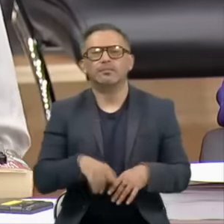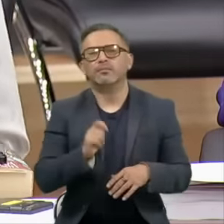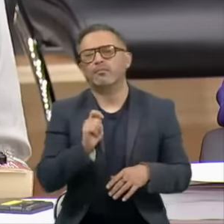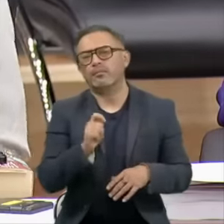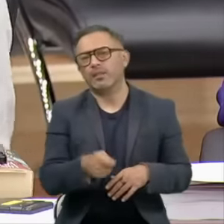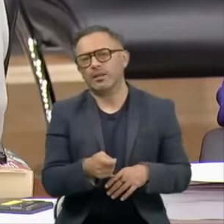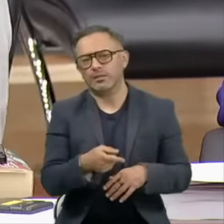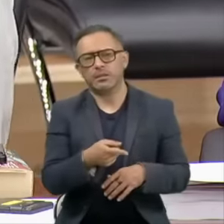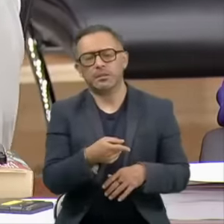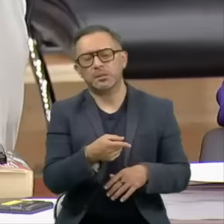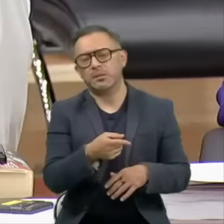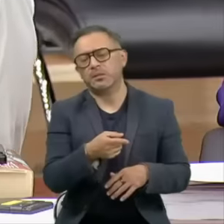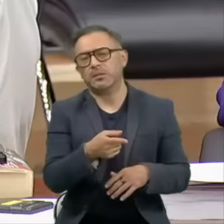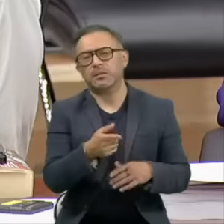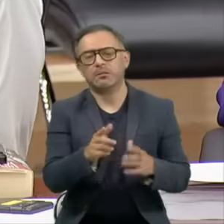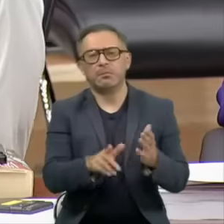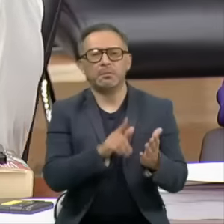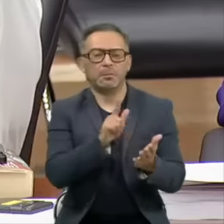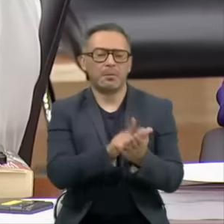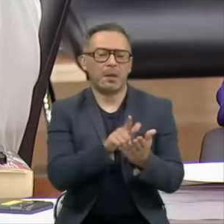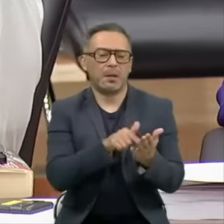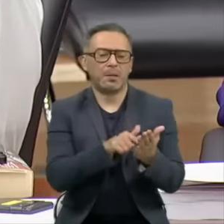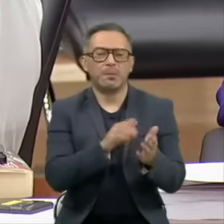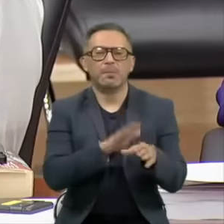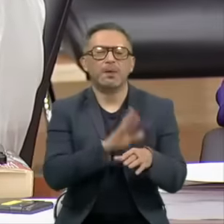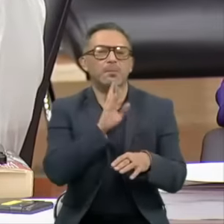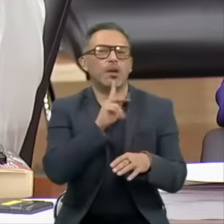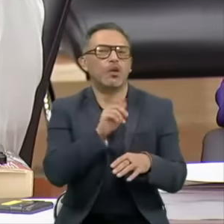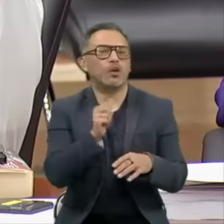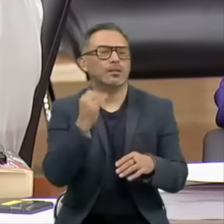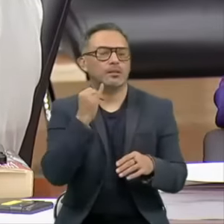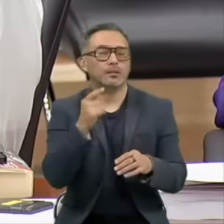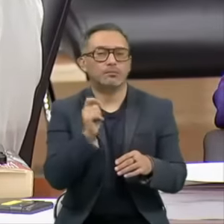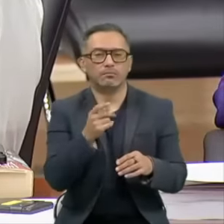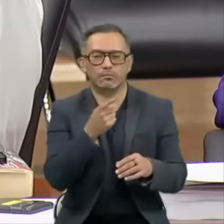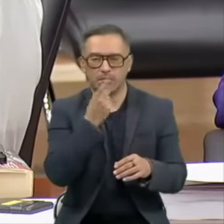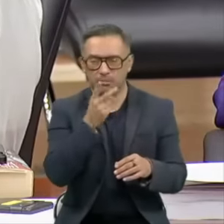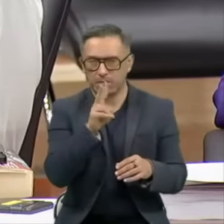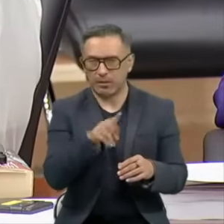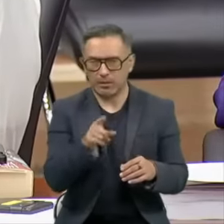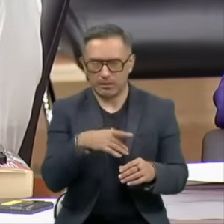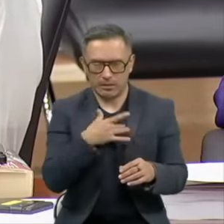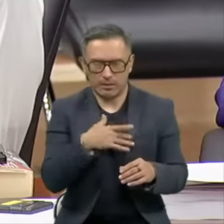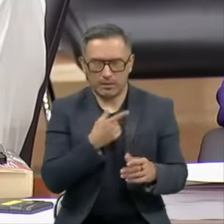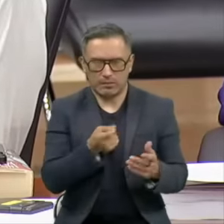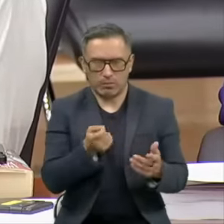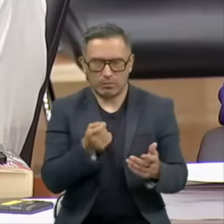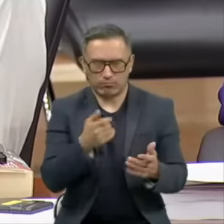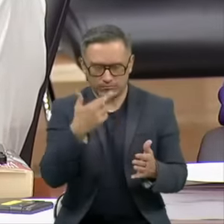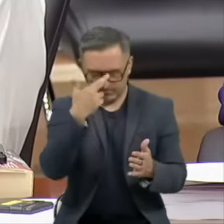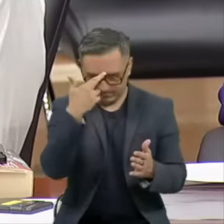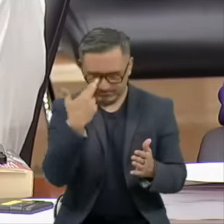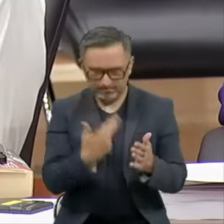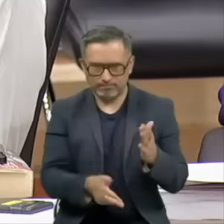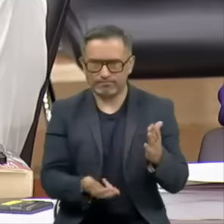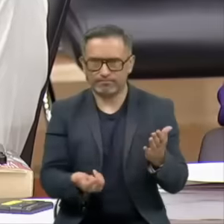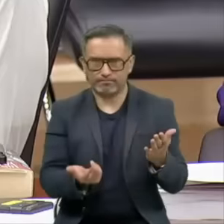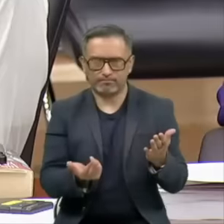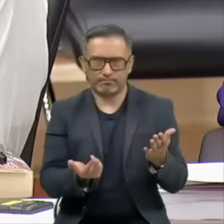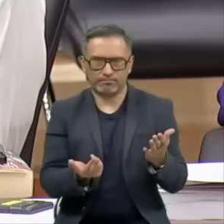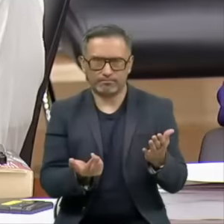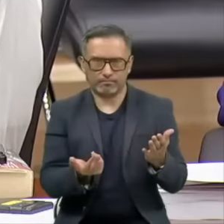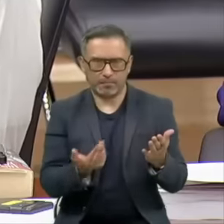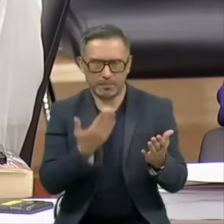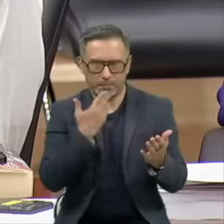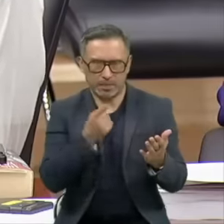mejor interpretación del marco legal, pues me parece que también es faltar a la verdad. Me parece que es